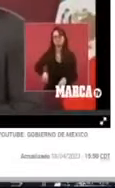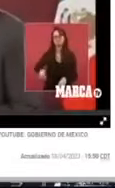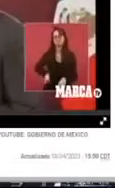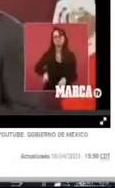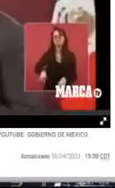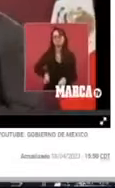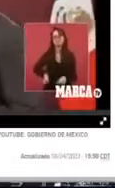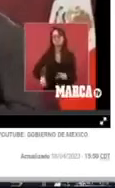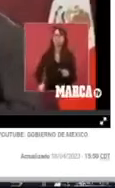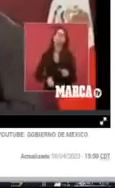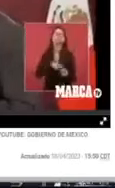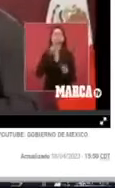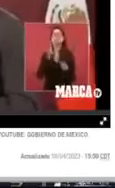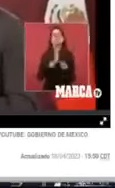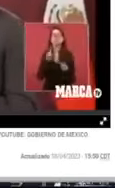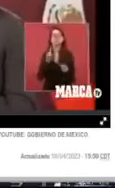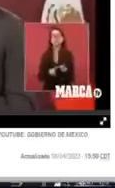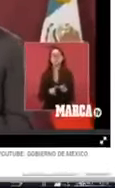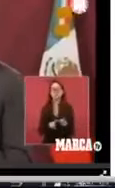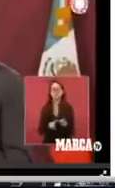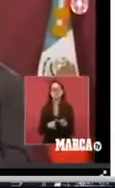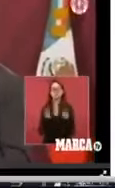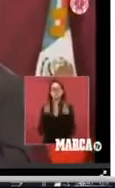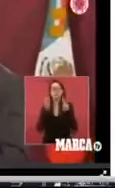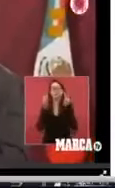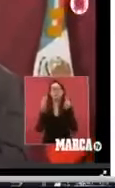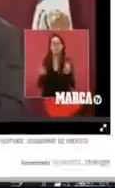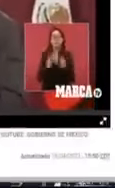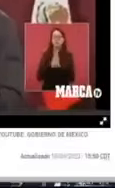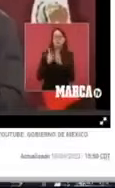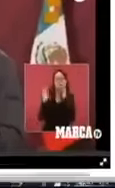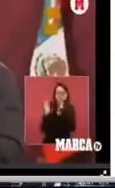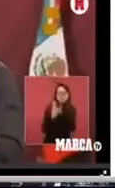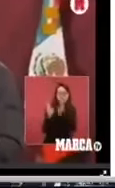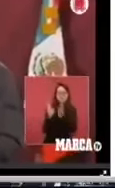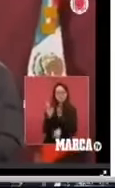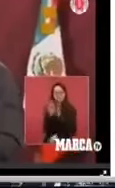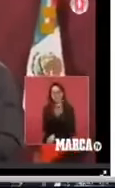La inteligencia, que no es espionaje,